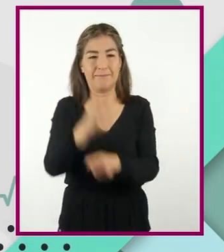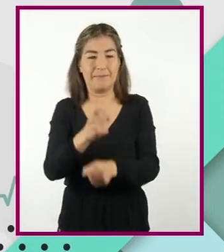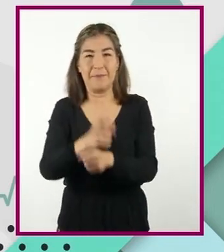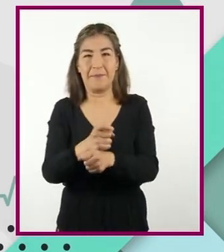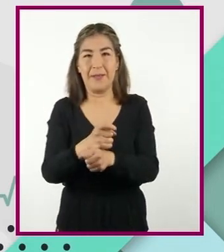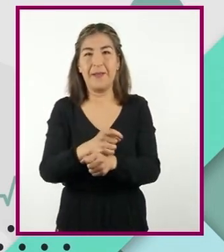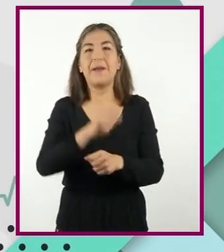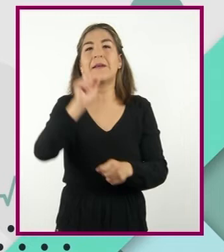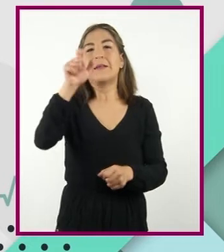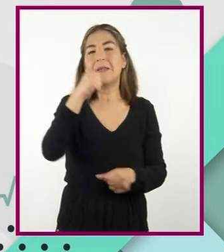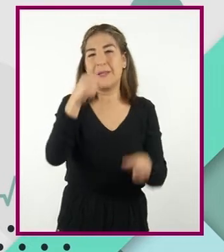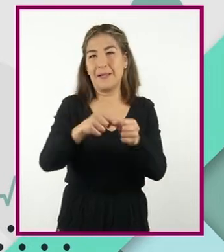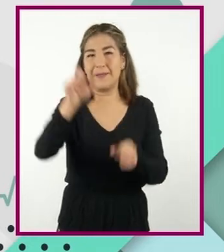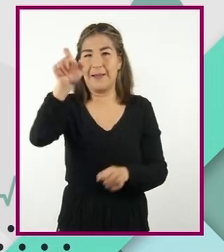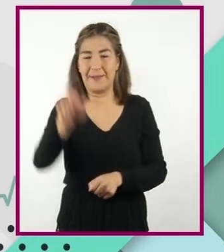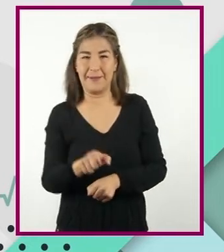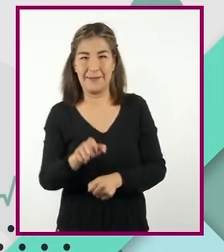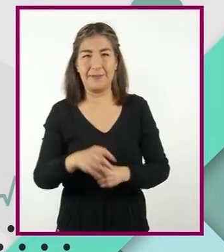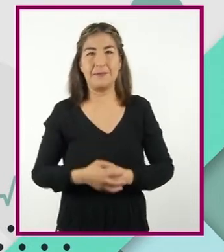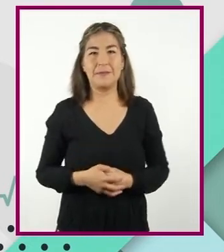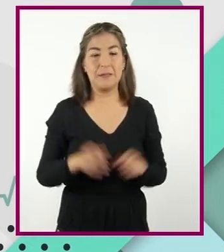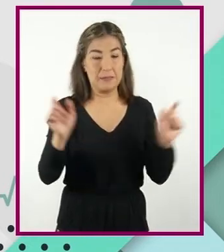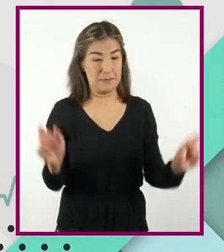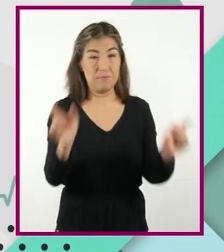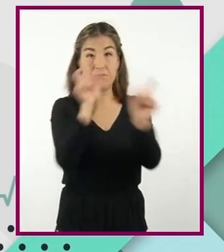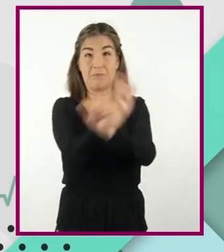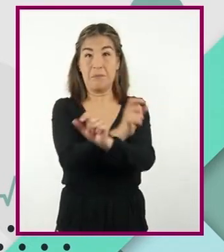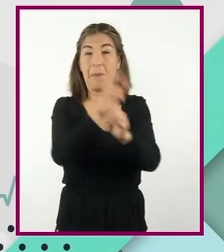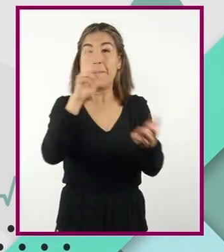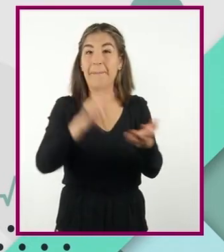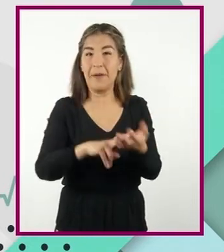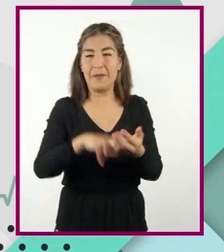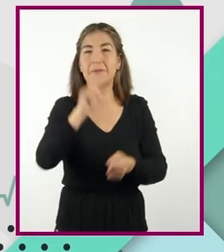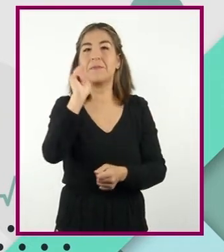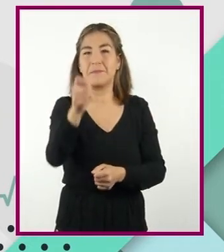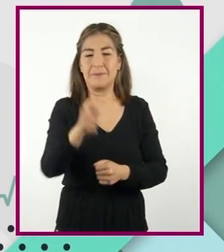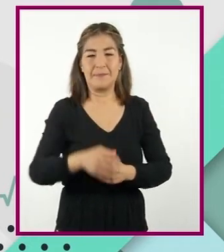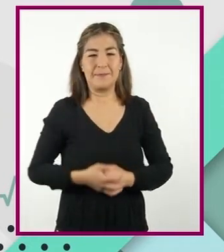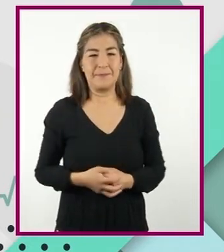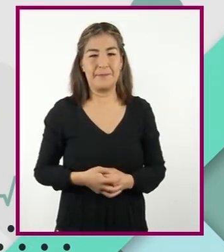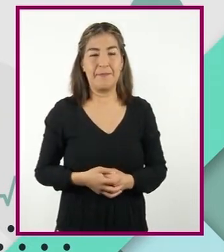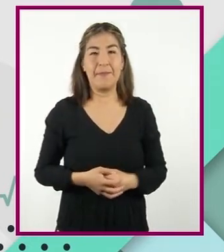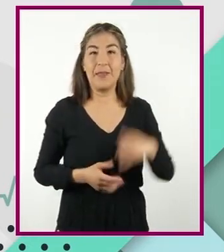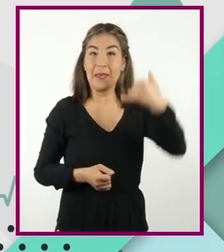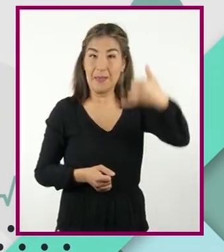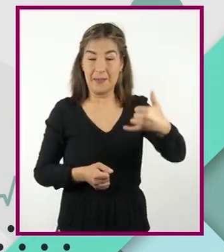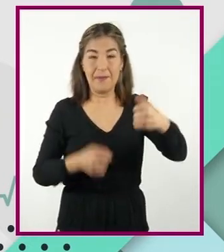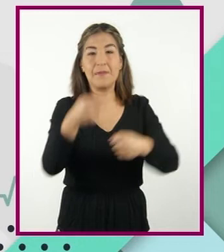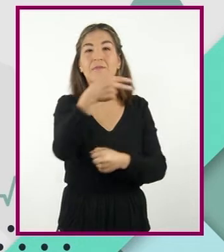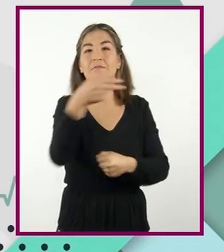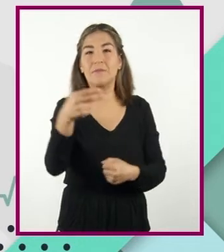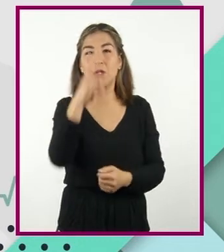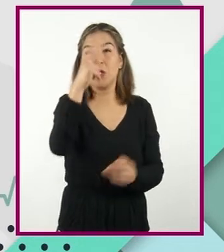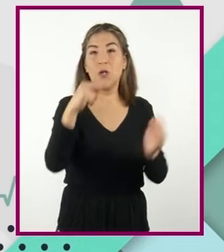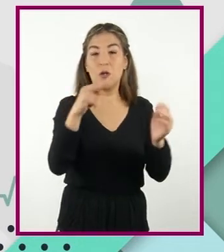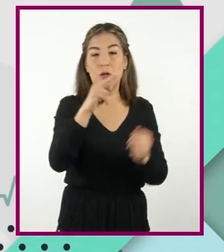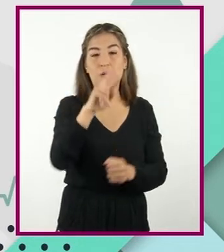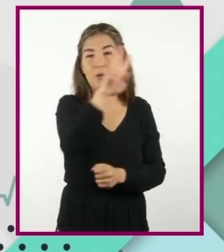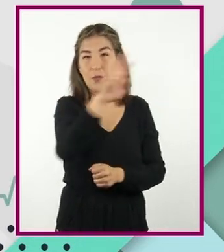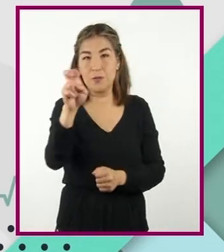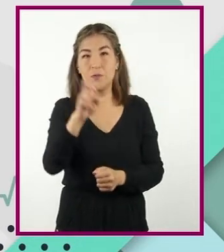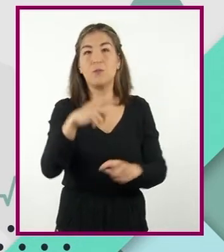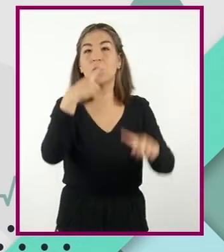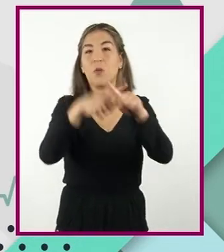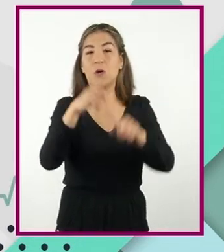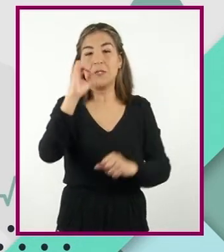magnitud X. Sustituyendo los valores, queda Y es igual a 200